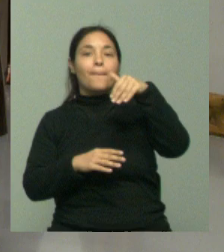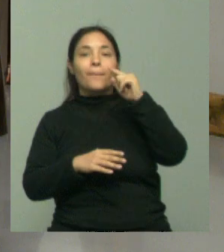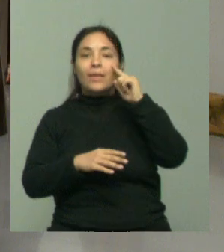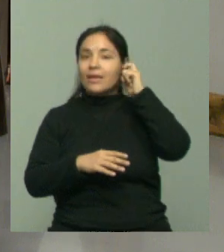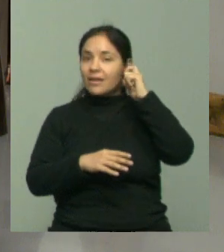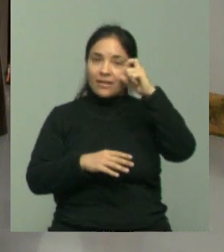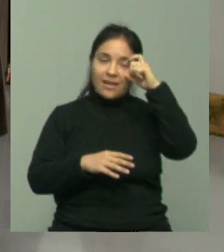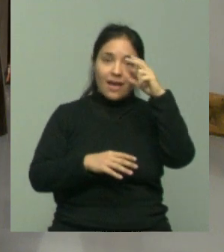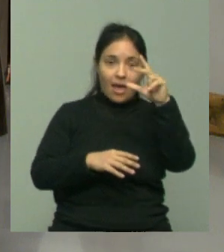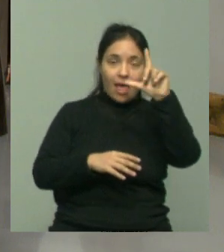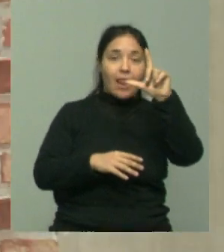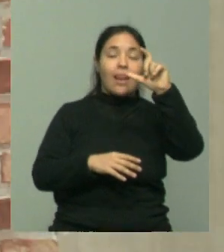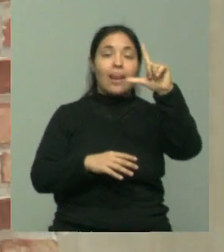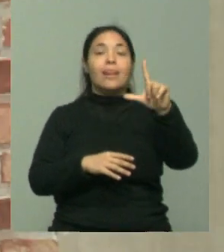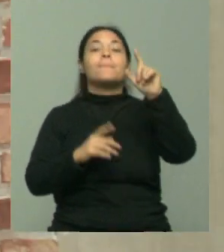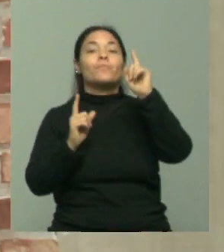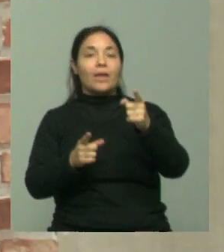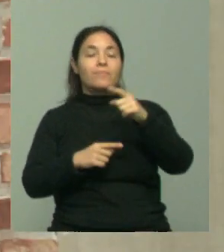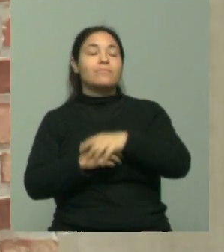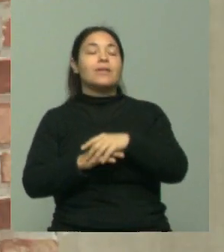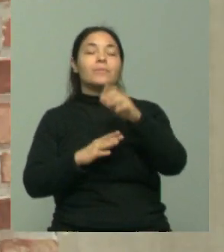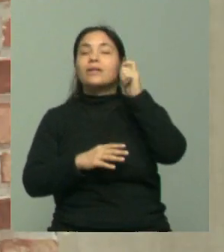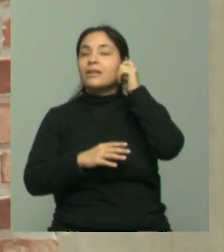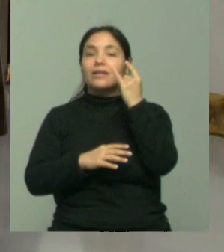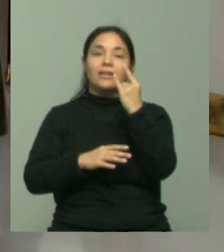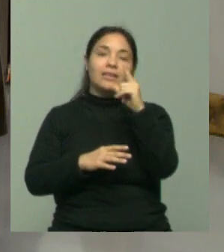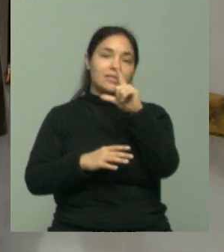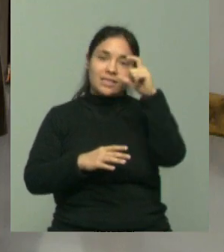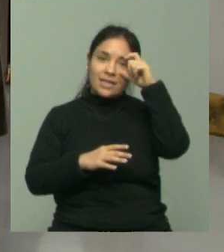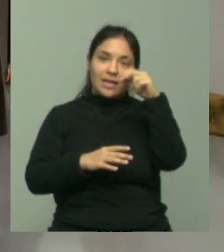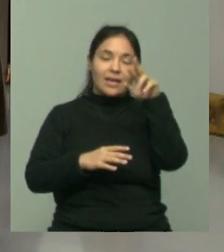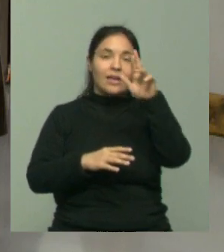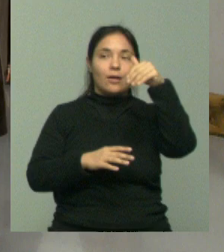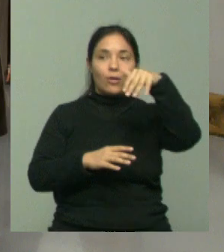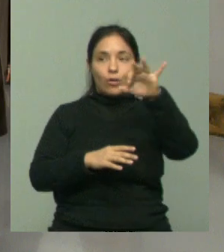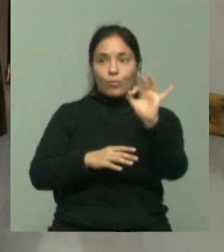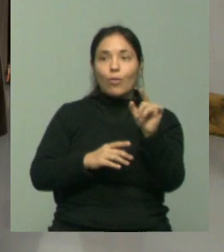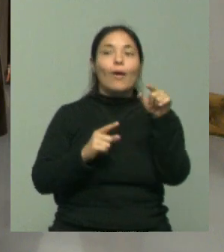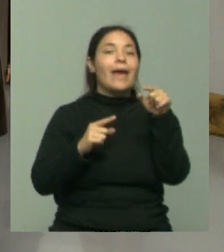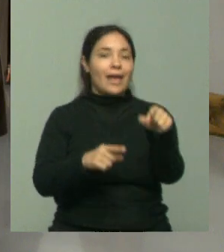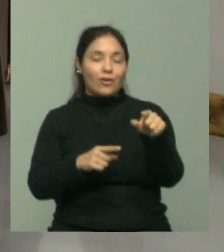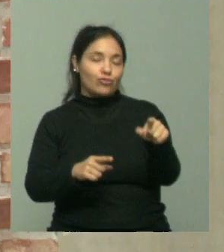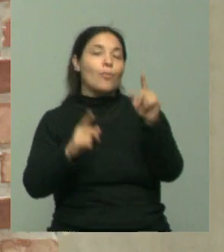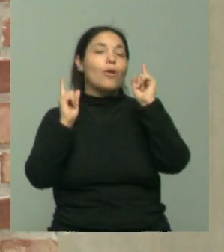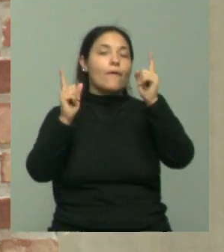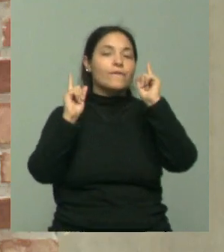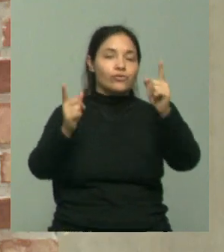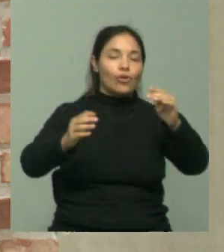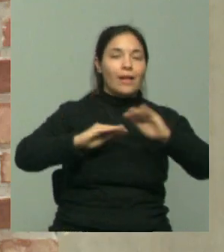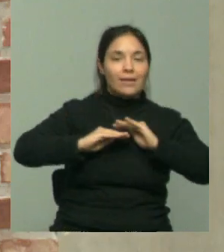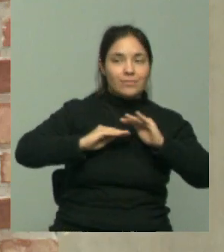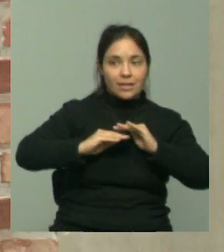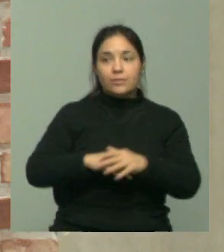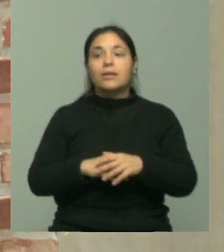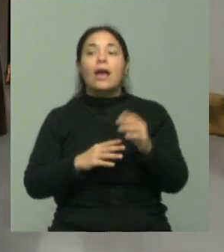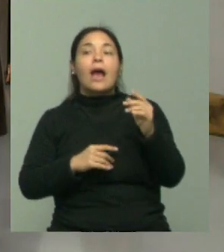atletismo, y a Guillermo Quintero, también profesor de atletismo. Muchas gracias por venir a todos. Bueno, y hay que hacer esta reseña. Campeón argentino